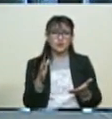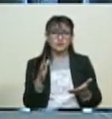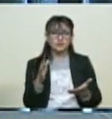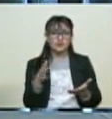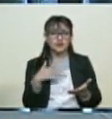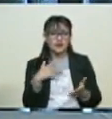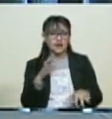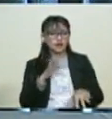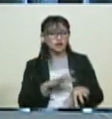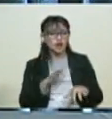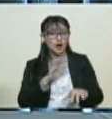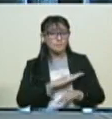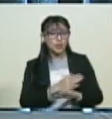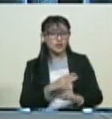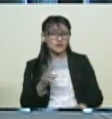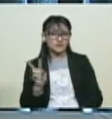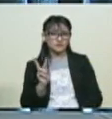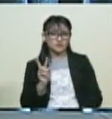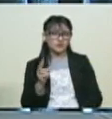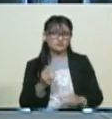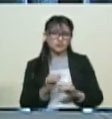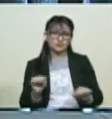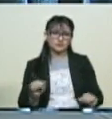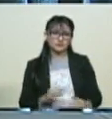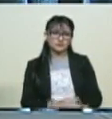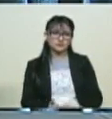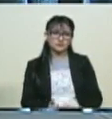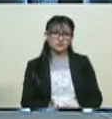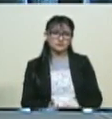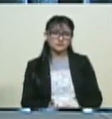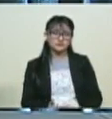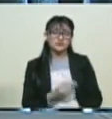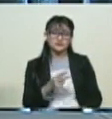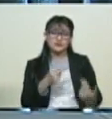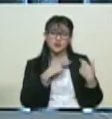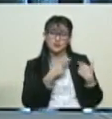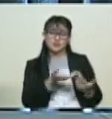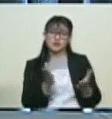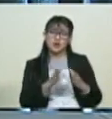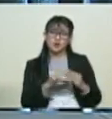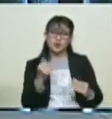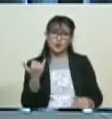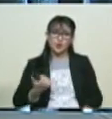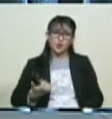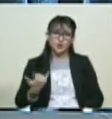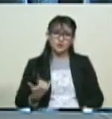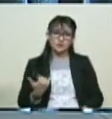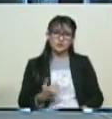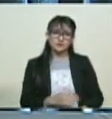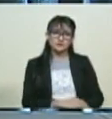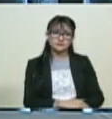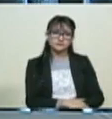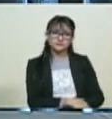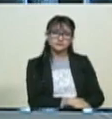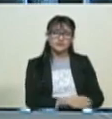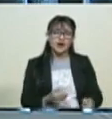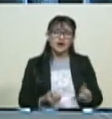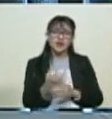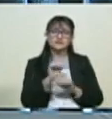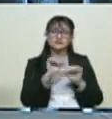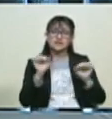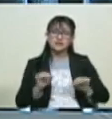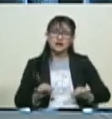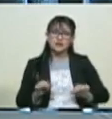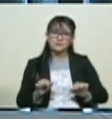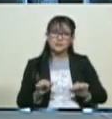poder en venezuela es la gran tarea en este momento crear el sistema que